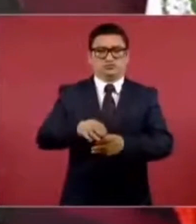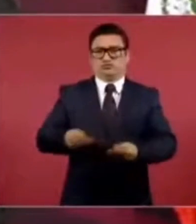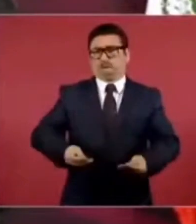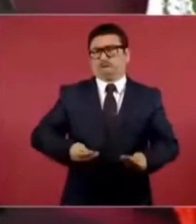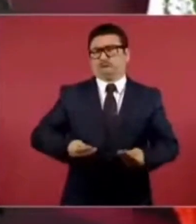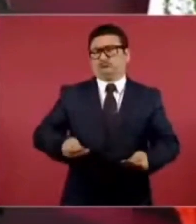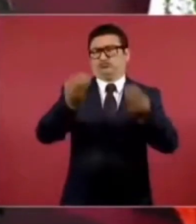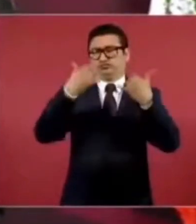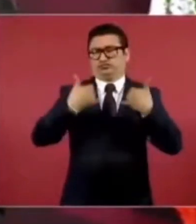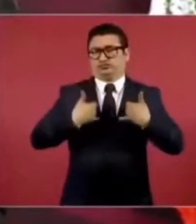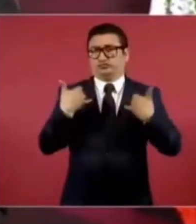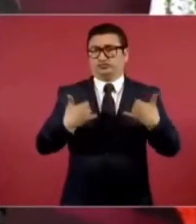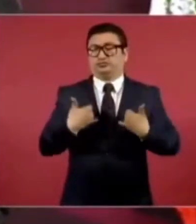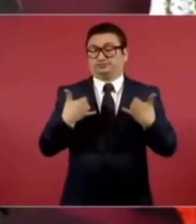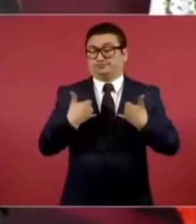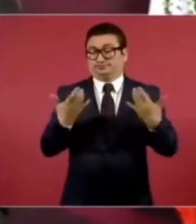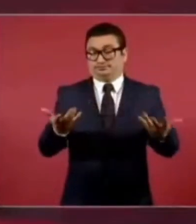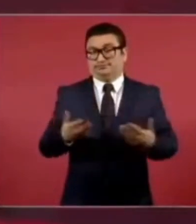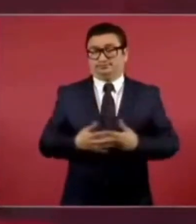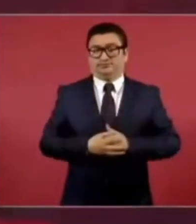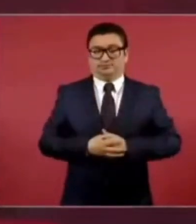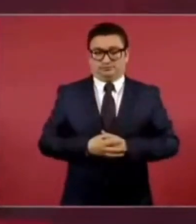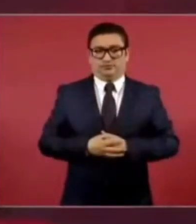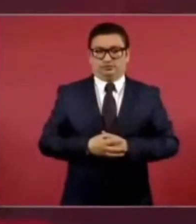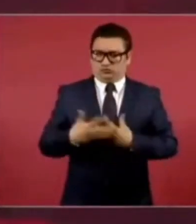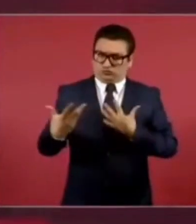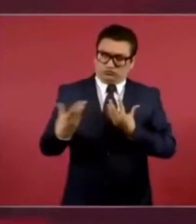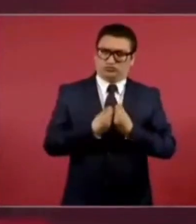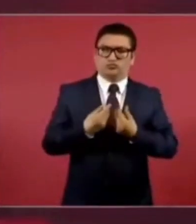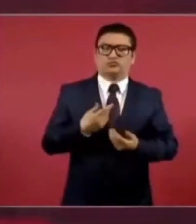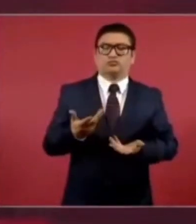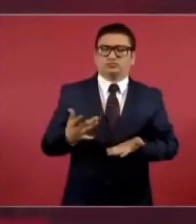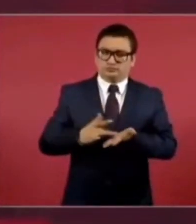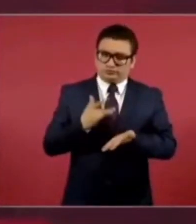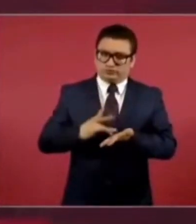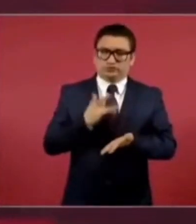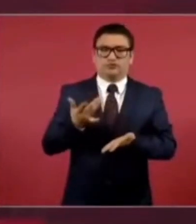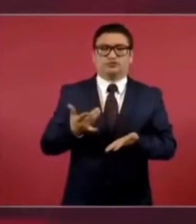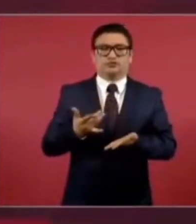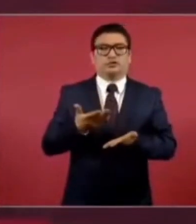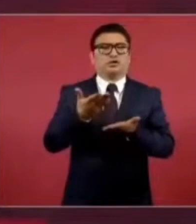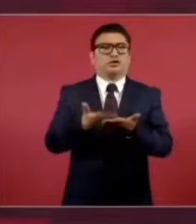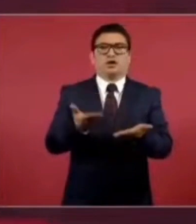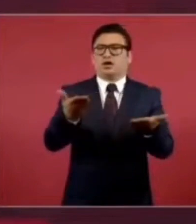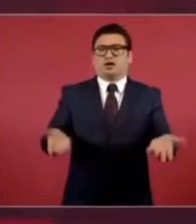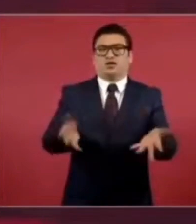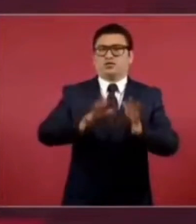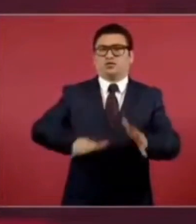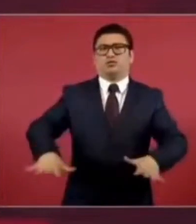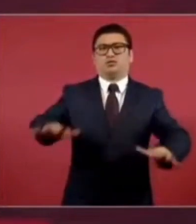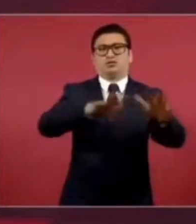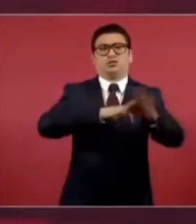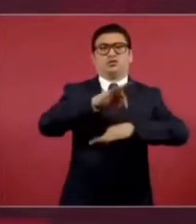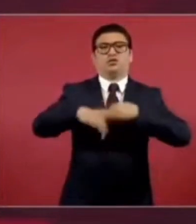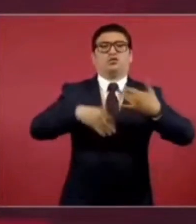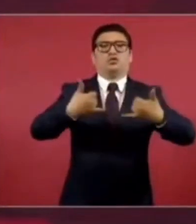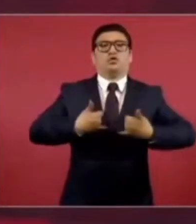jóvenes con nosotros ahora jóvenes